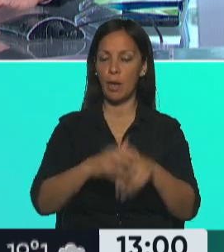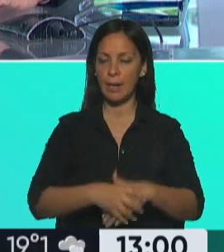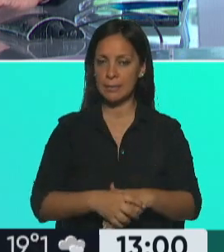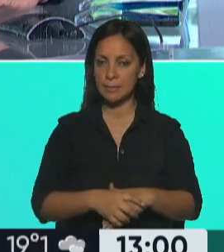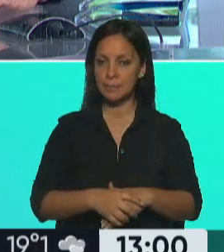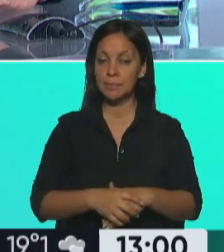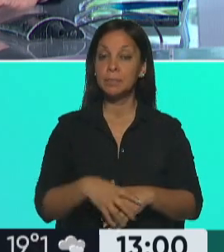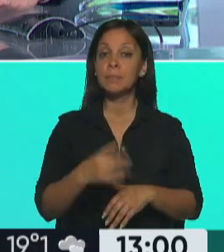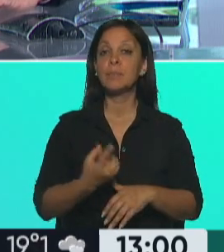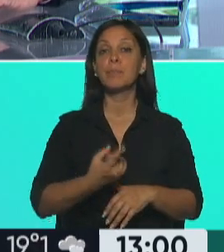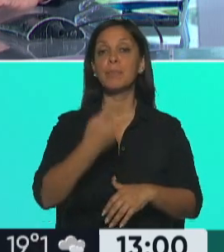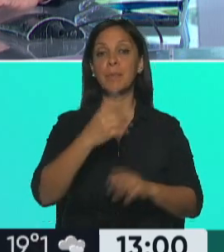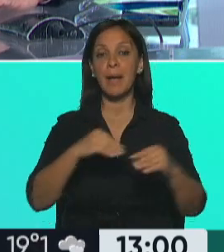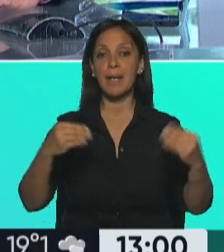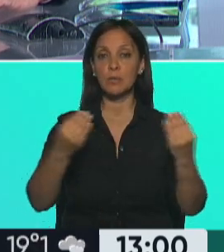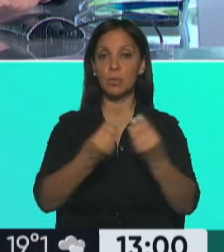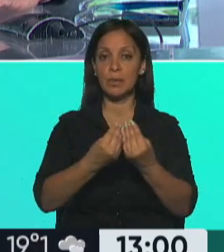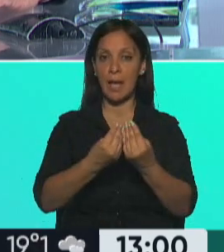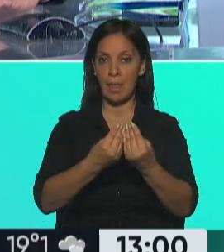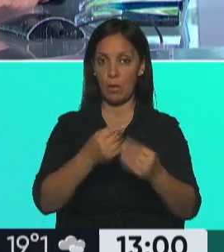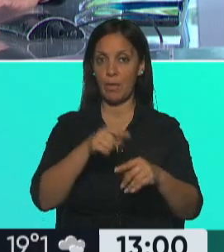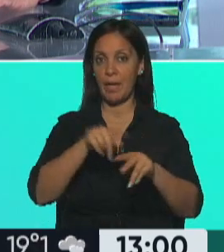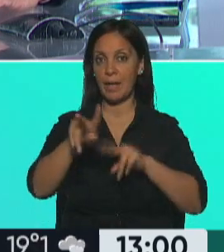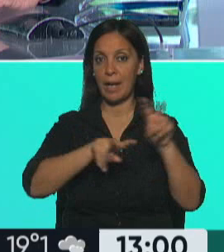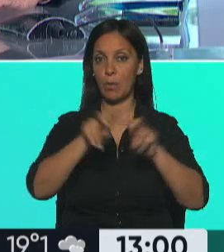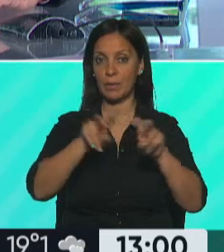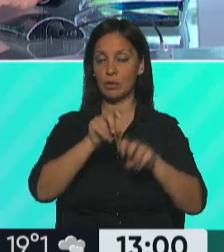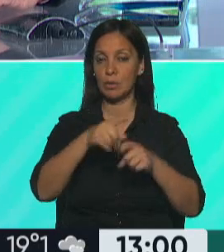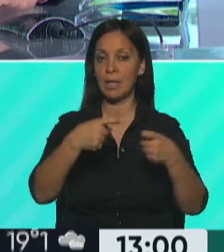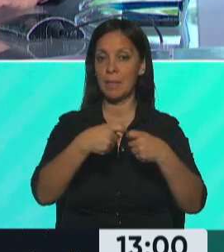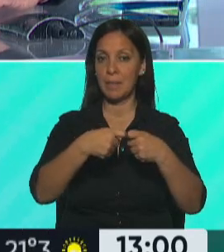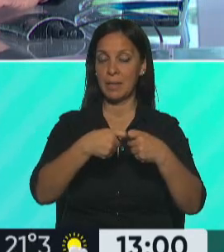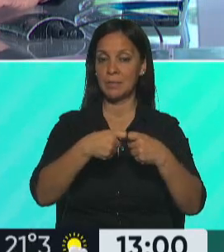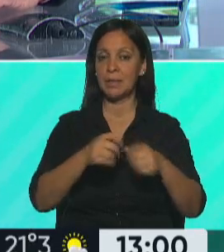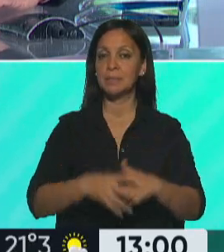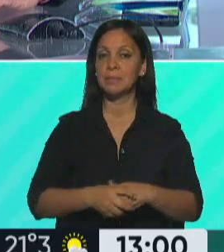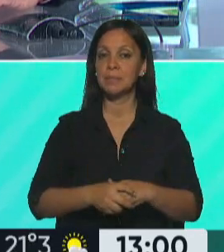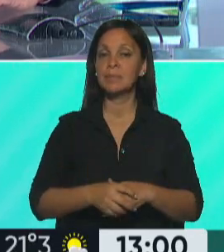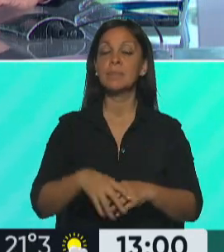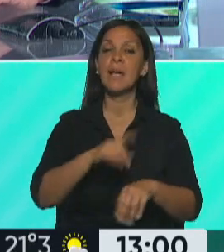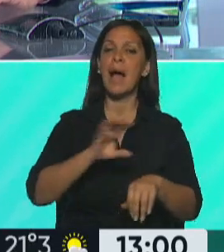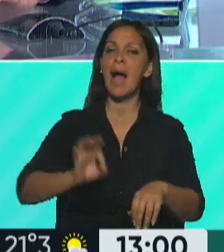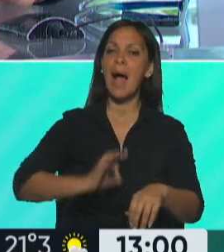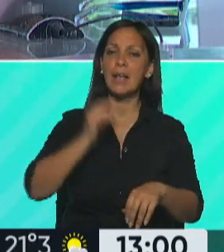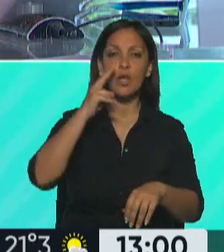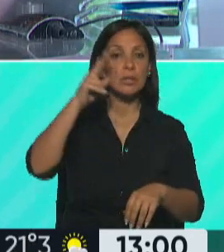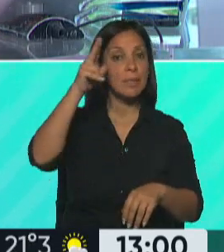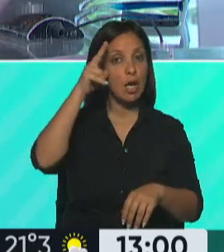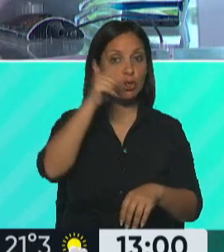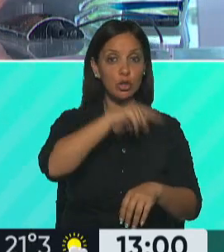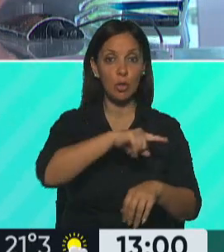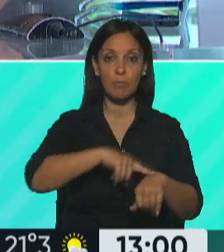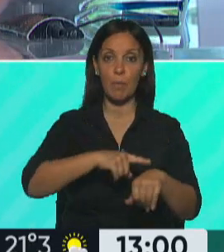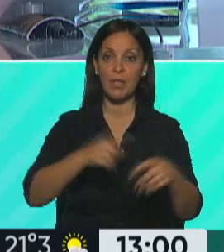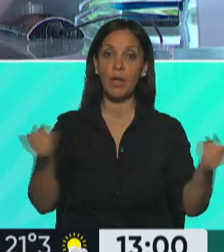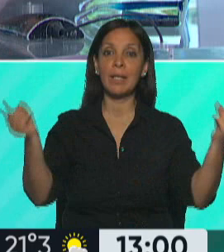primer resultado positivo que se da en la empresa desde el 2008 cuando se recuperó aerolínea después de